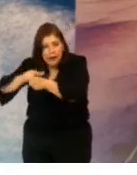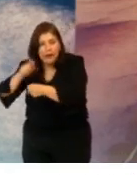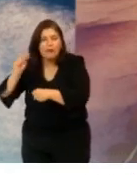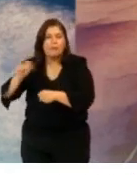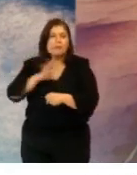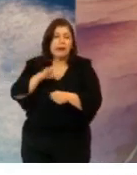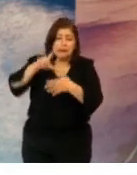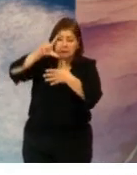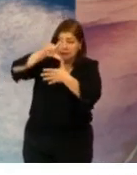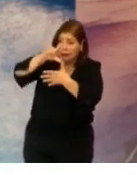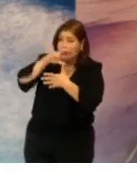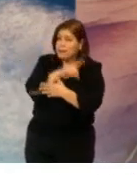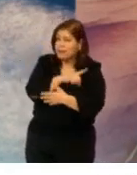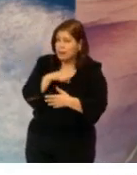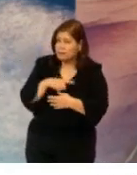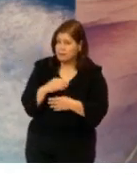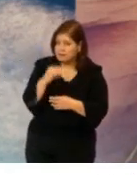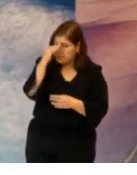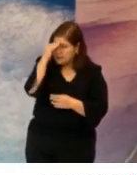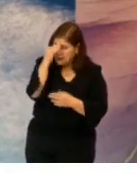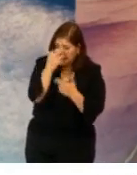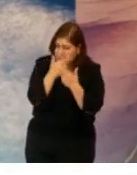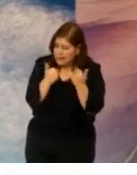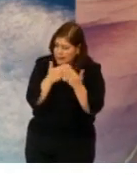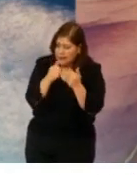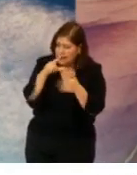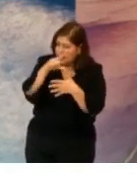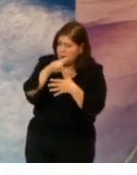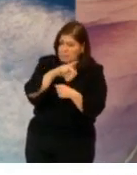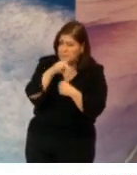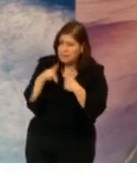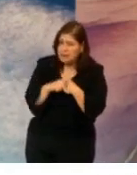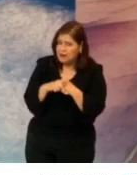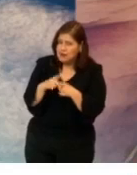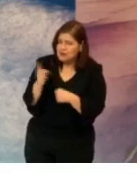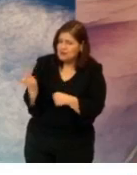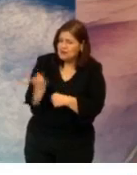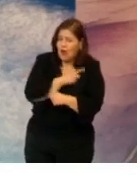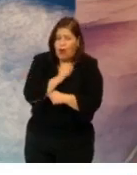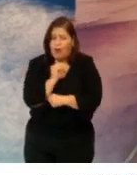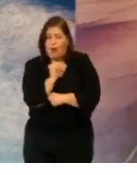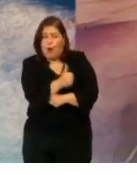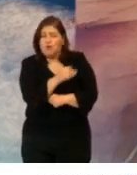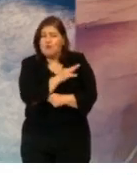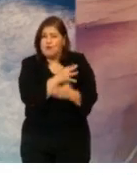pensar una cosa, ningún país de América Latina puede solucionar sus problemas solo,